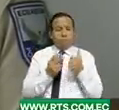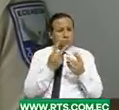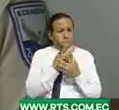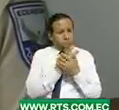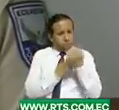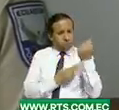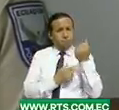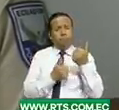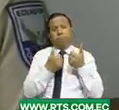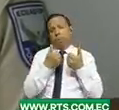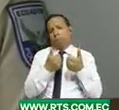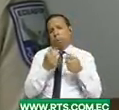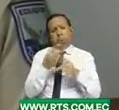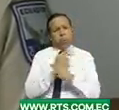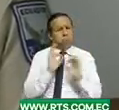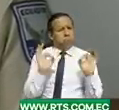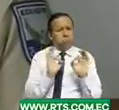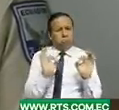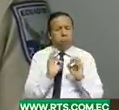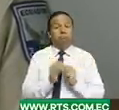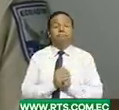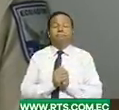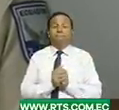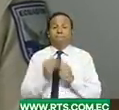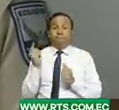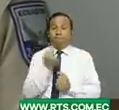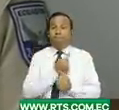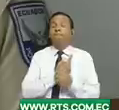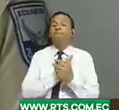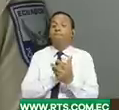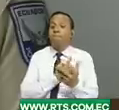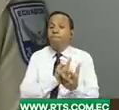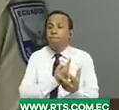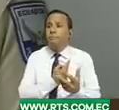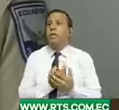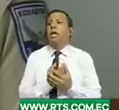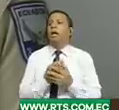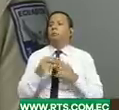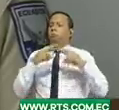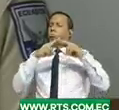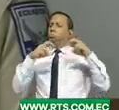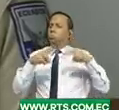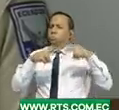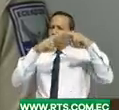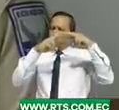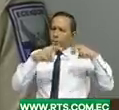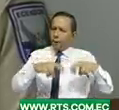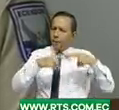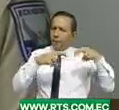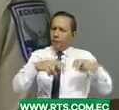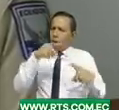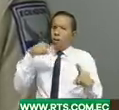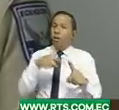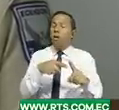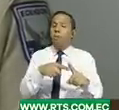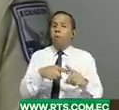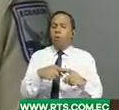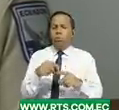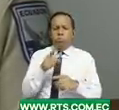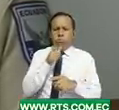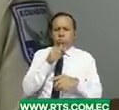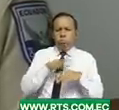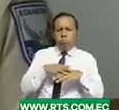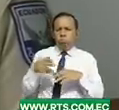peligro y estamos realizando las pericias correspondientes con la finalidad de dar con los autores de este hecho